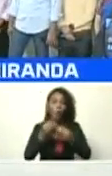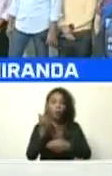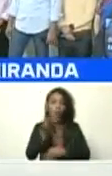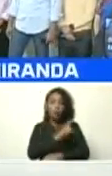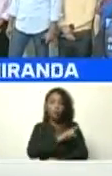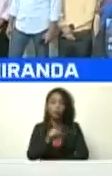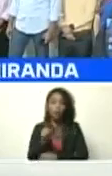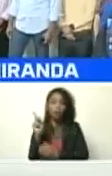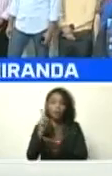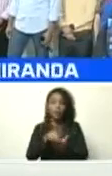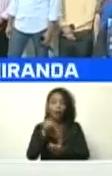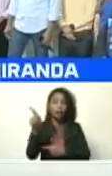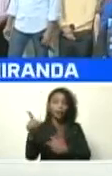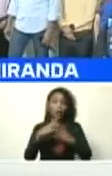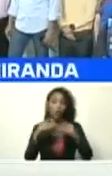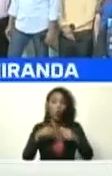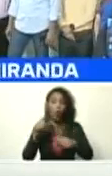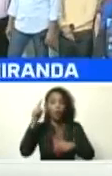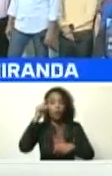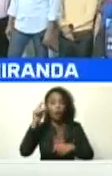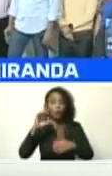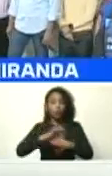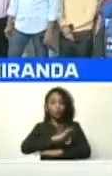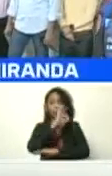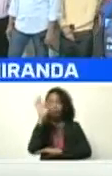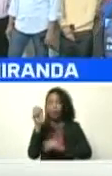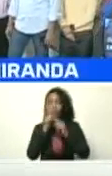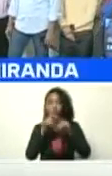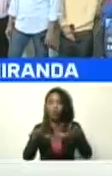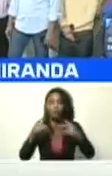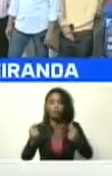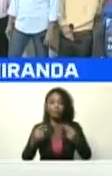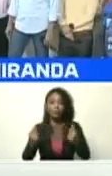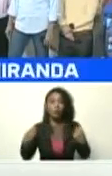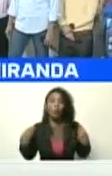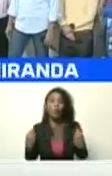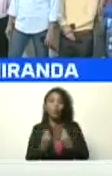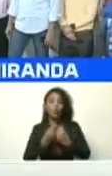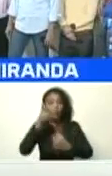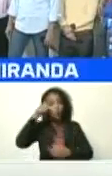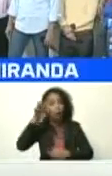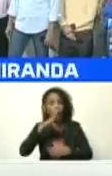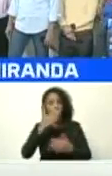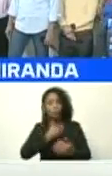allá llegaron y bueno, hoy estamos todo el día también despegados, activados junto al pueblo, mi presidente.